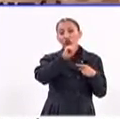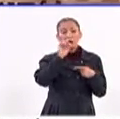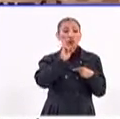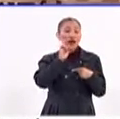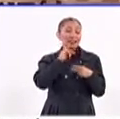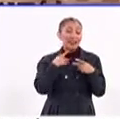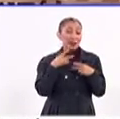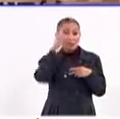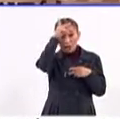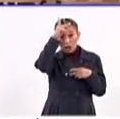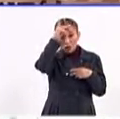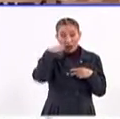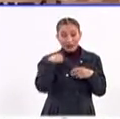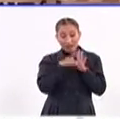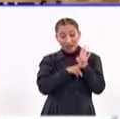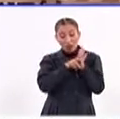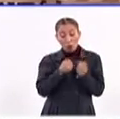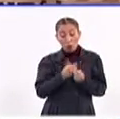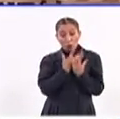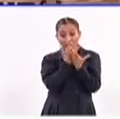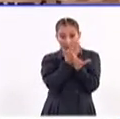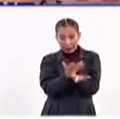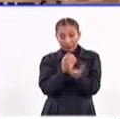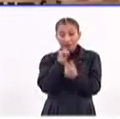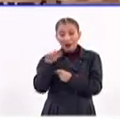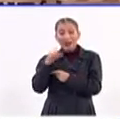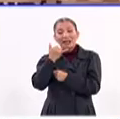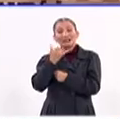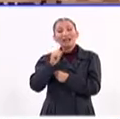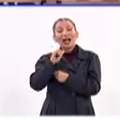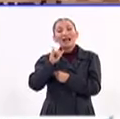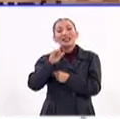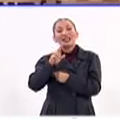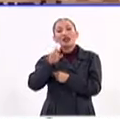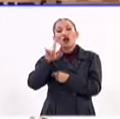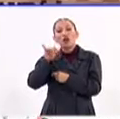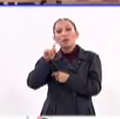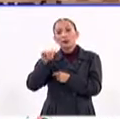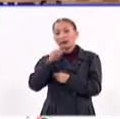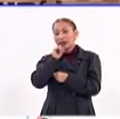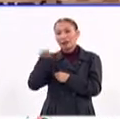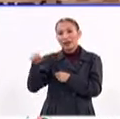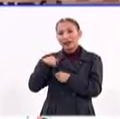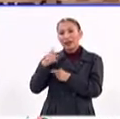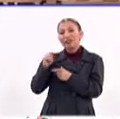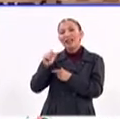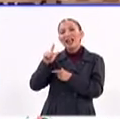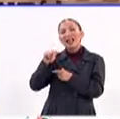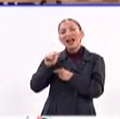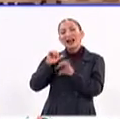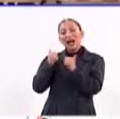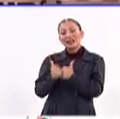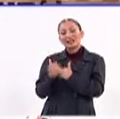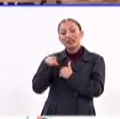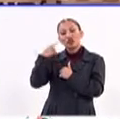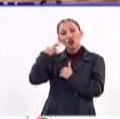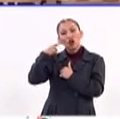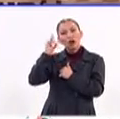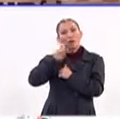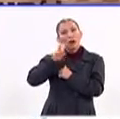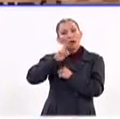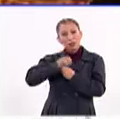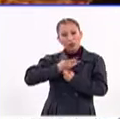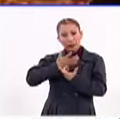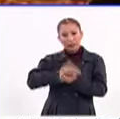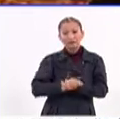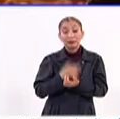poeta peruana que hace videopoesía. Estará Jair López, que trabaja entre el arte sonoro, la experimentación sonora y la